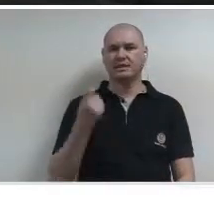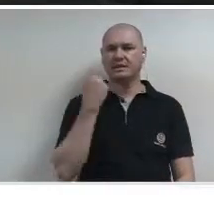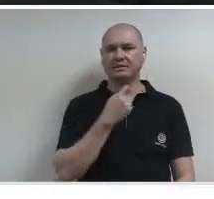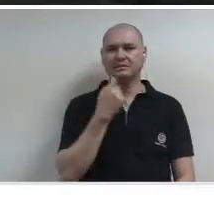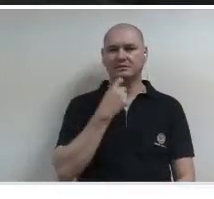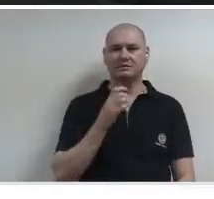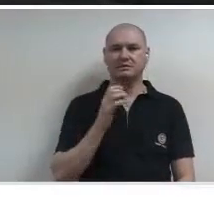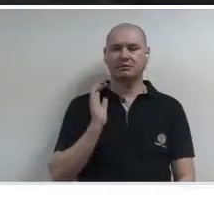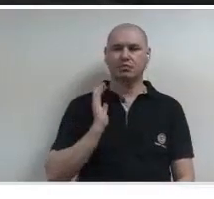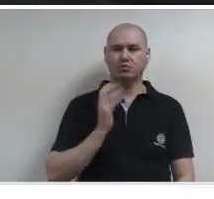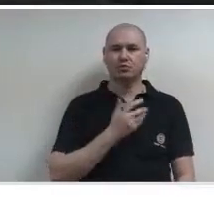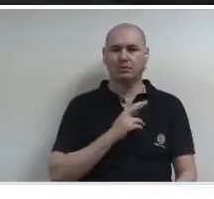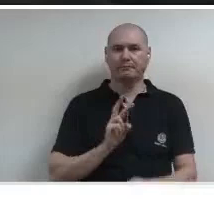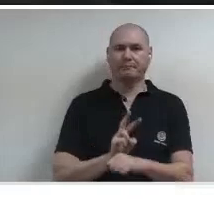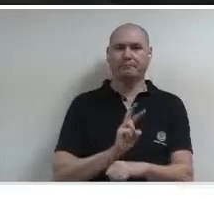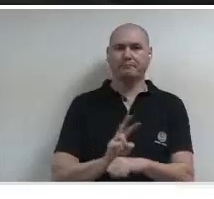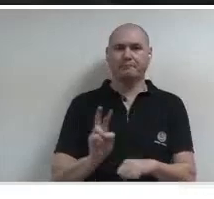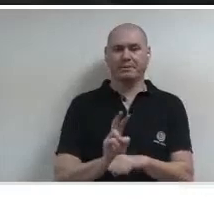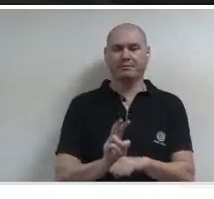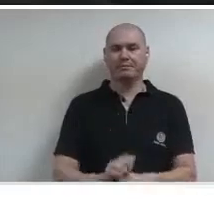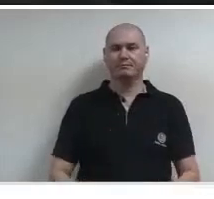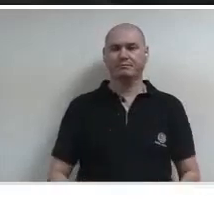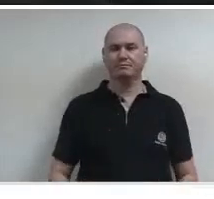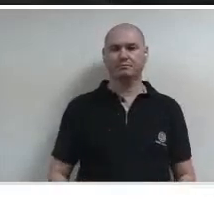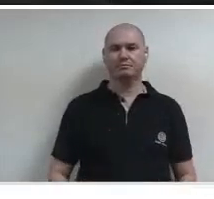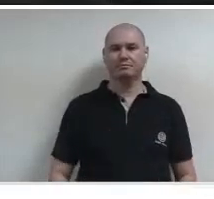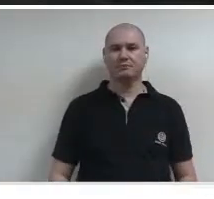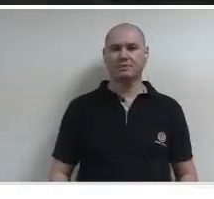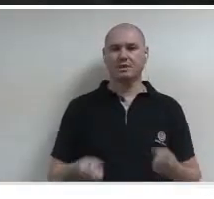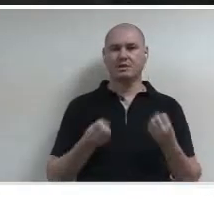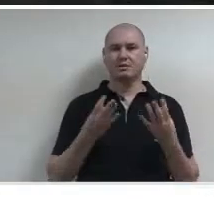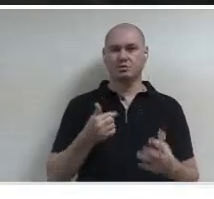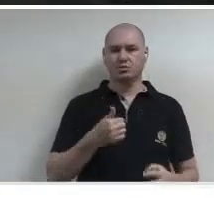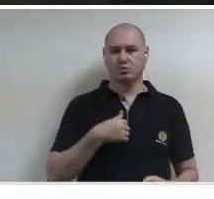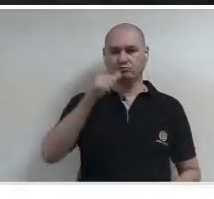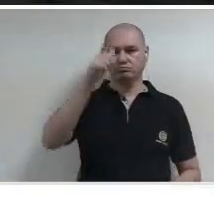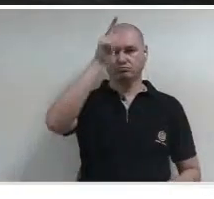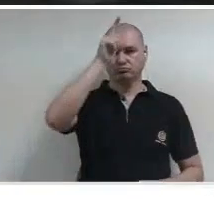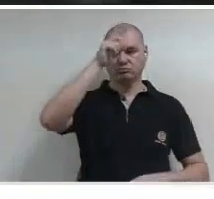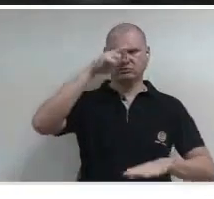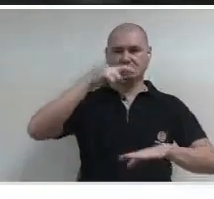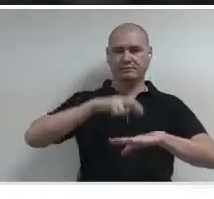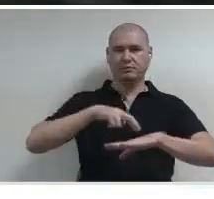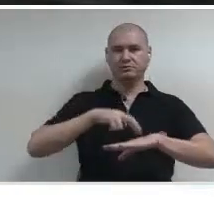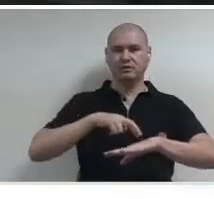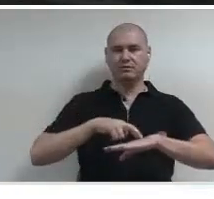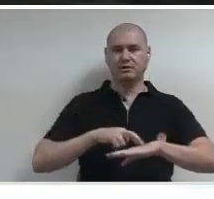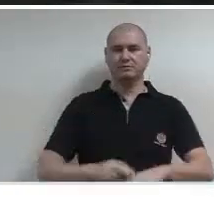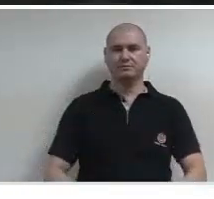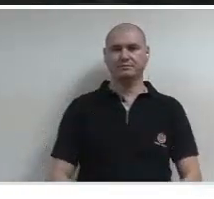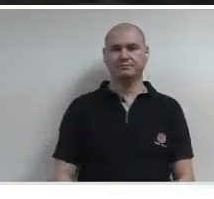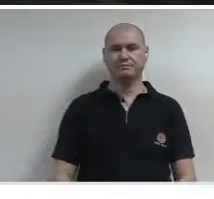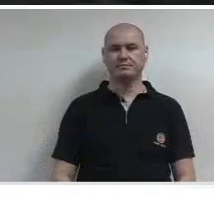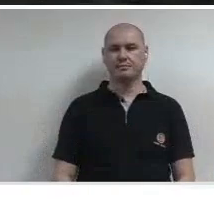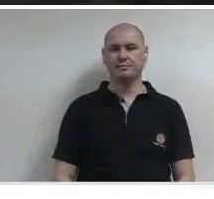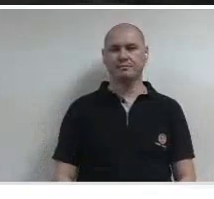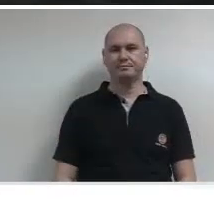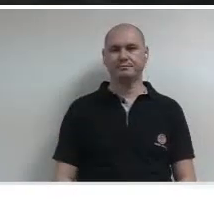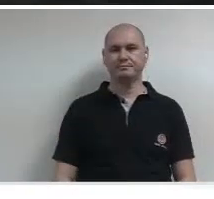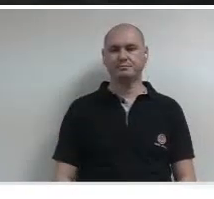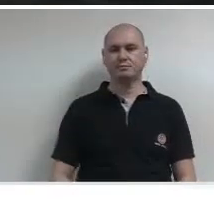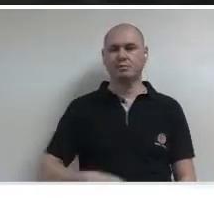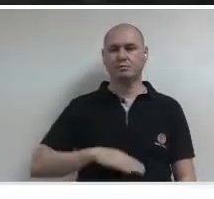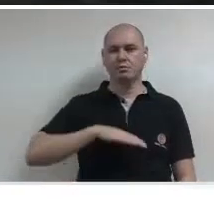ja ocacua ve tante ojo upechar upi ten donde la veo un aramaña de ya prevé mañana para